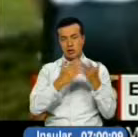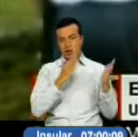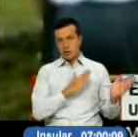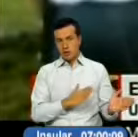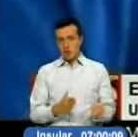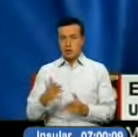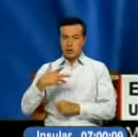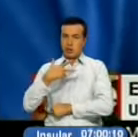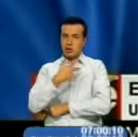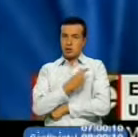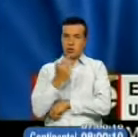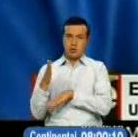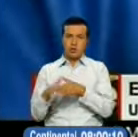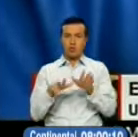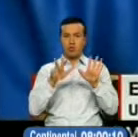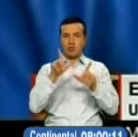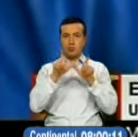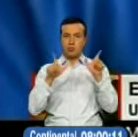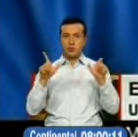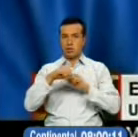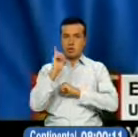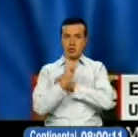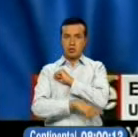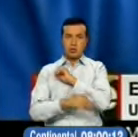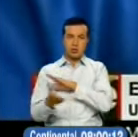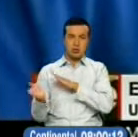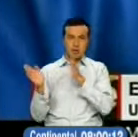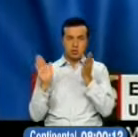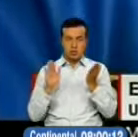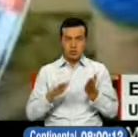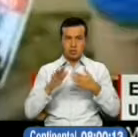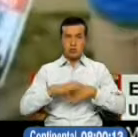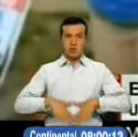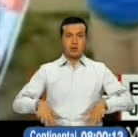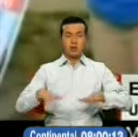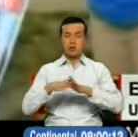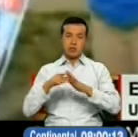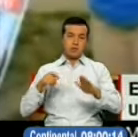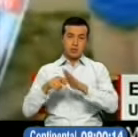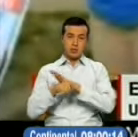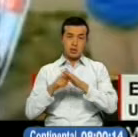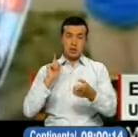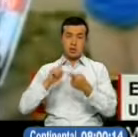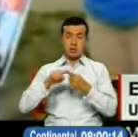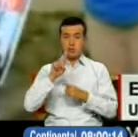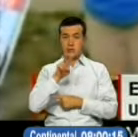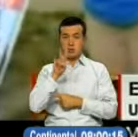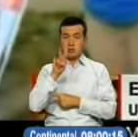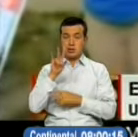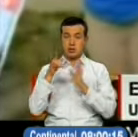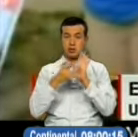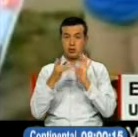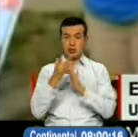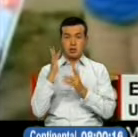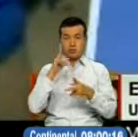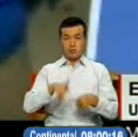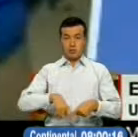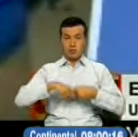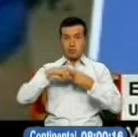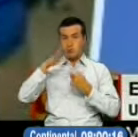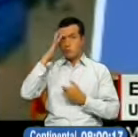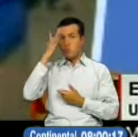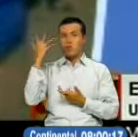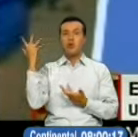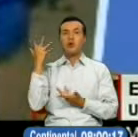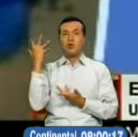aplicaciones de inyección letal para 8 condenados que se encuentran en el corredor de la muerte y que iban a ser ejecutados hasta el 27 de abril. Esta suspensión se toma por